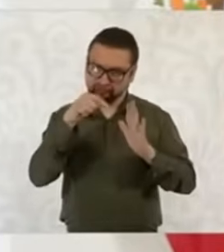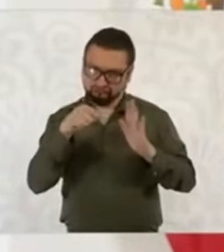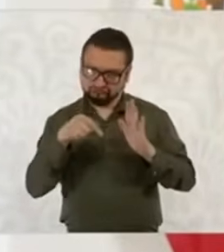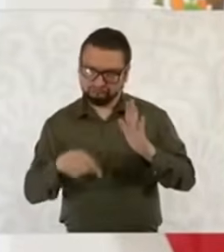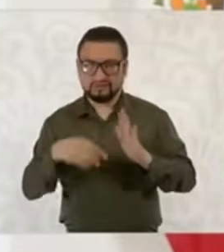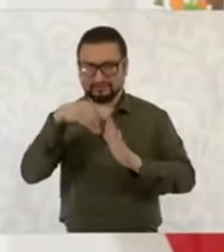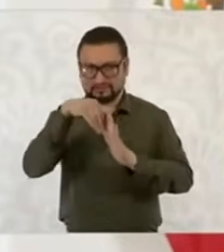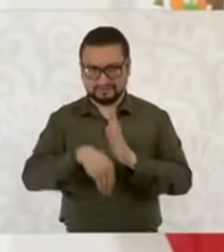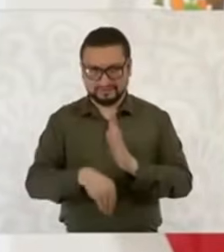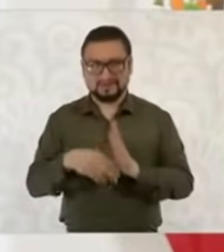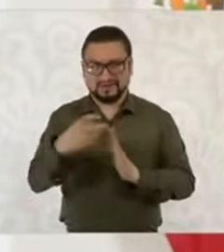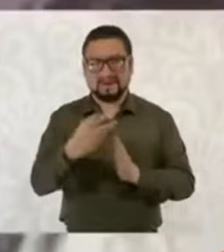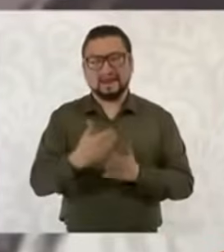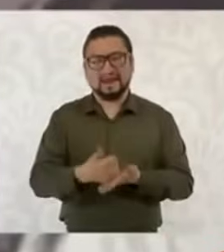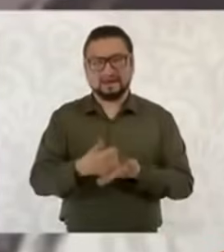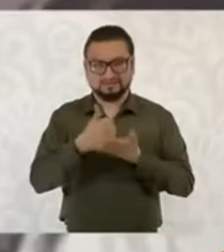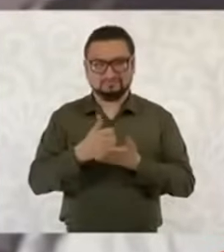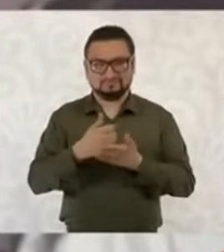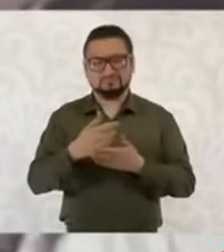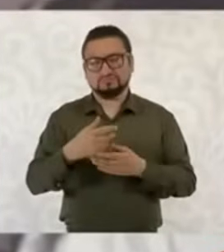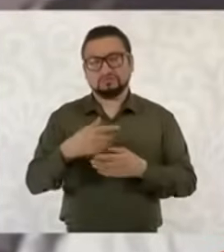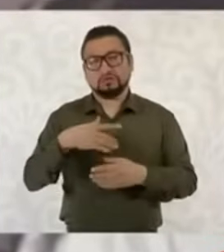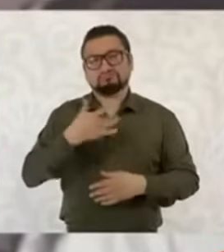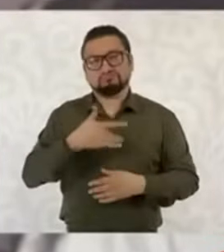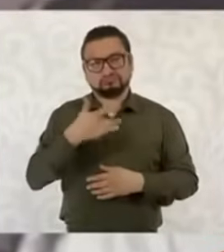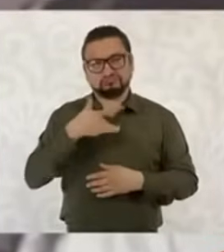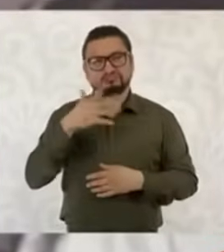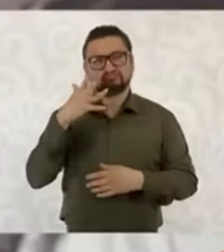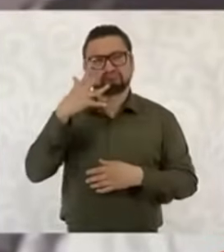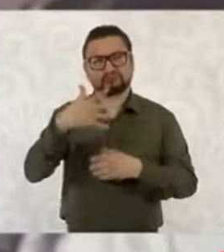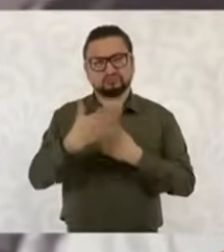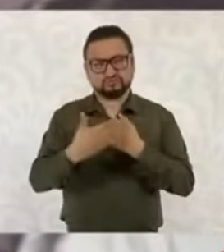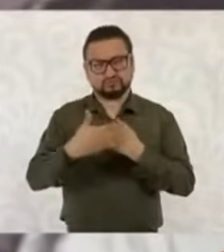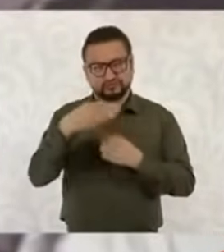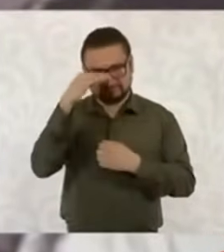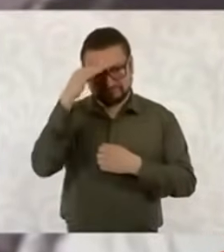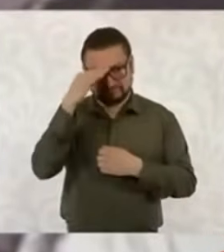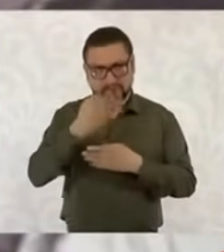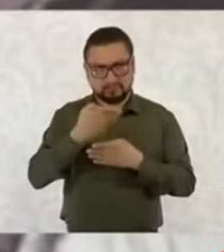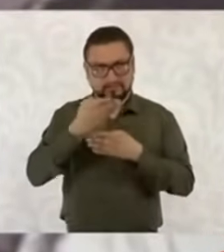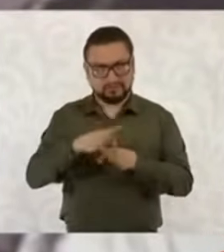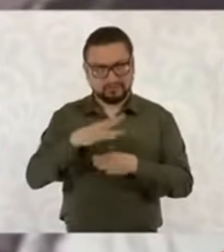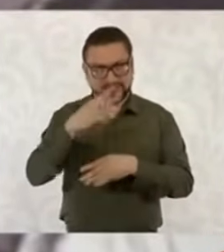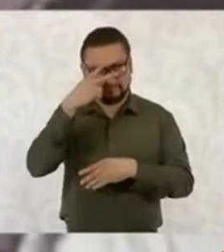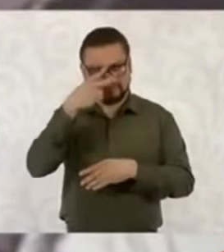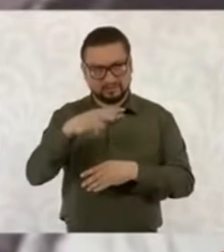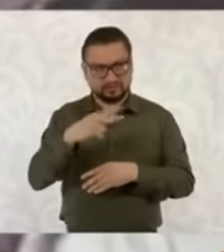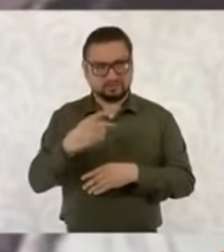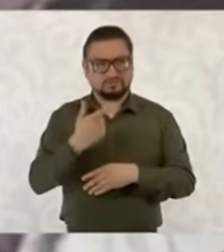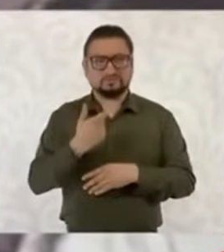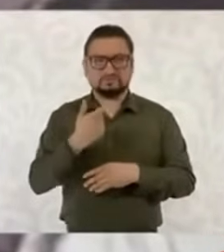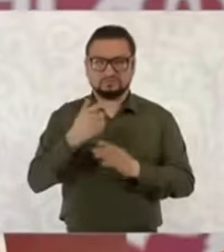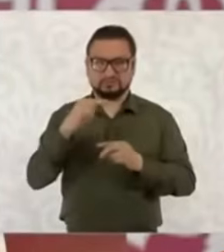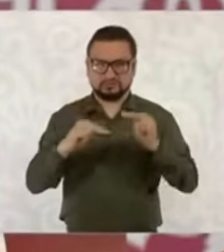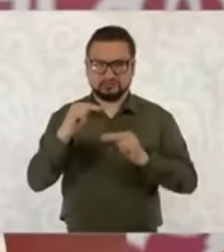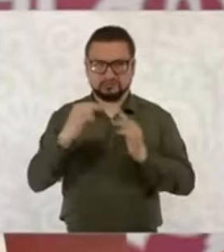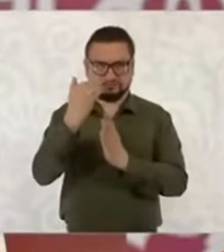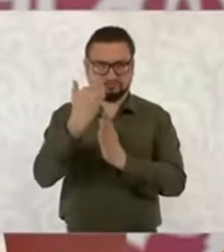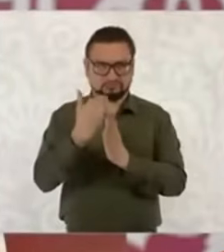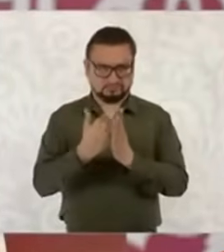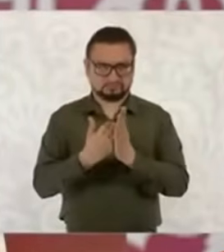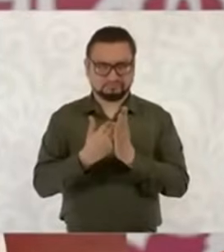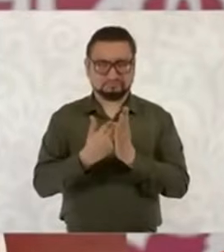de acuerdo con nuestra perspectiva, que la tasa de referencia del Banco de México continúe descendiendo. Tenemos